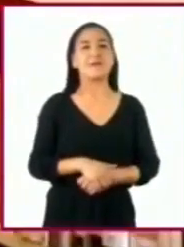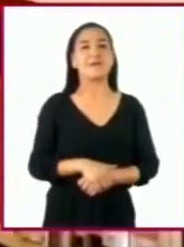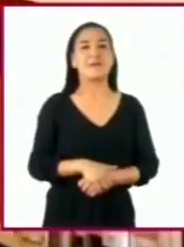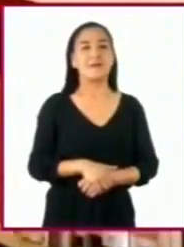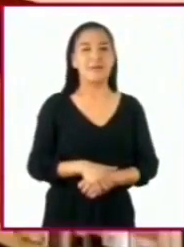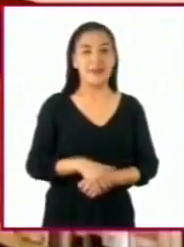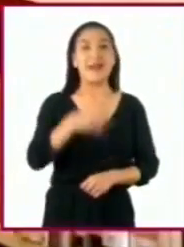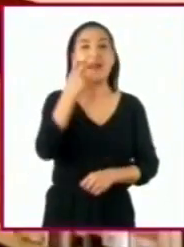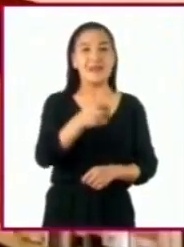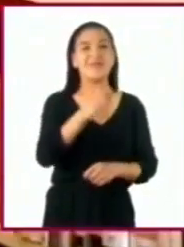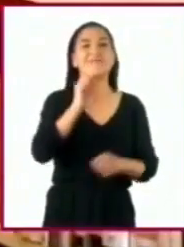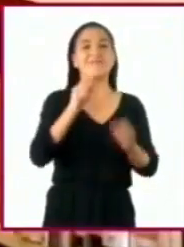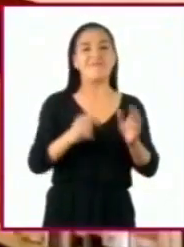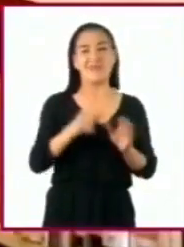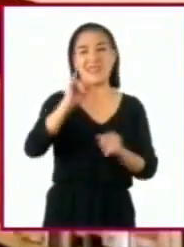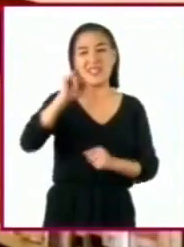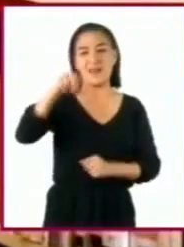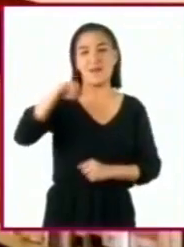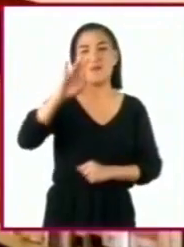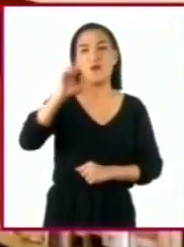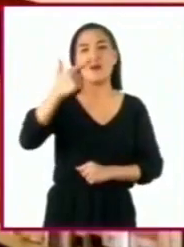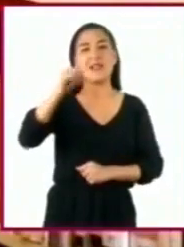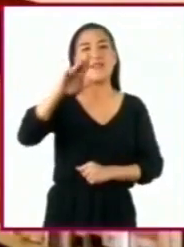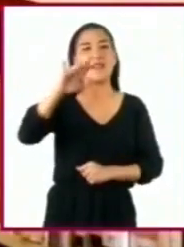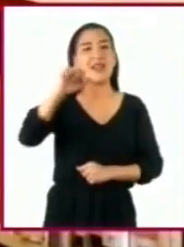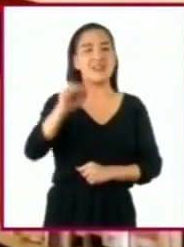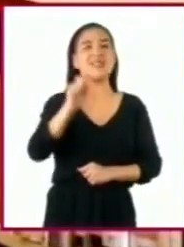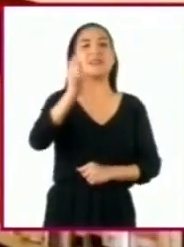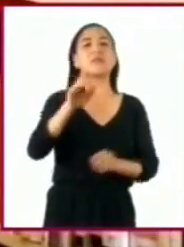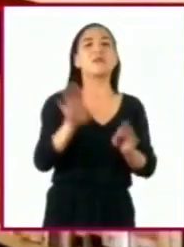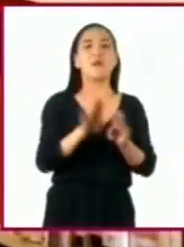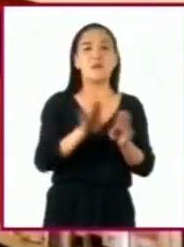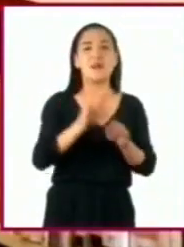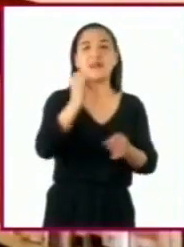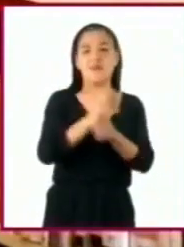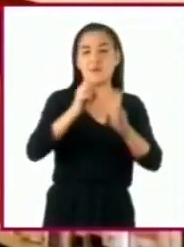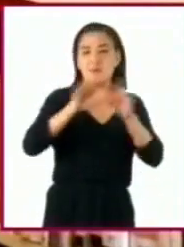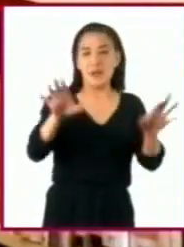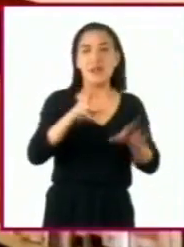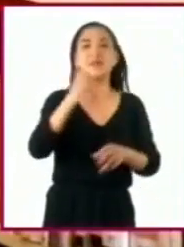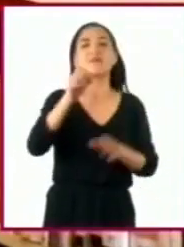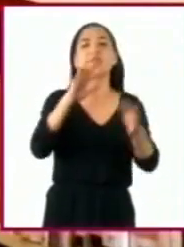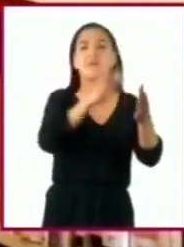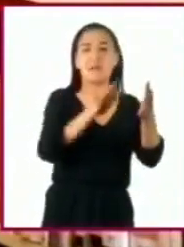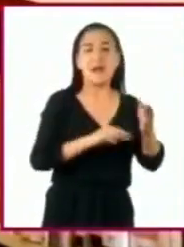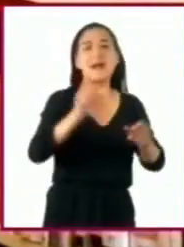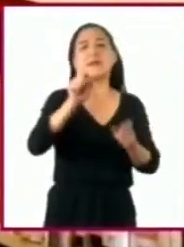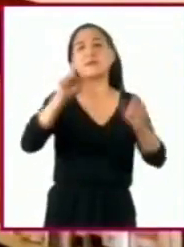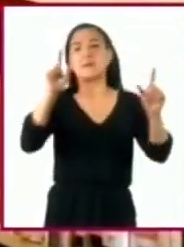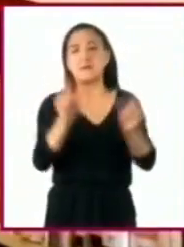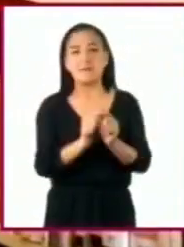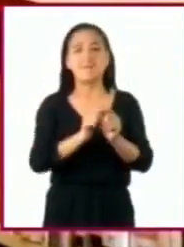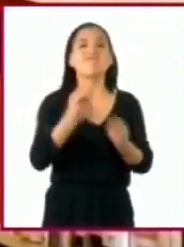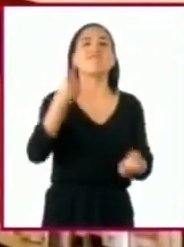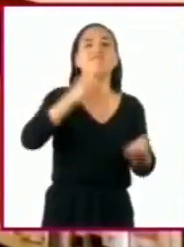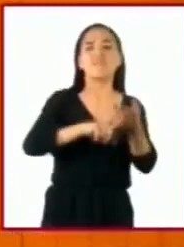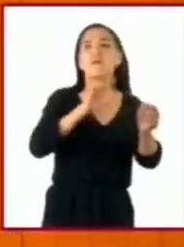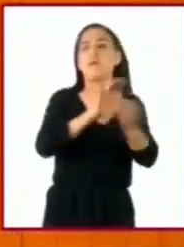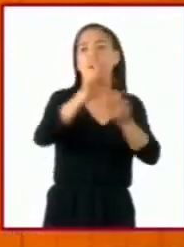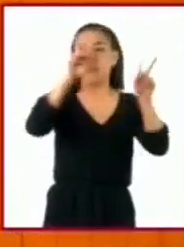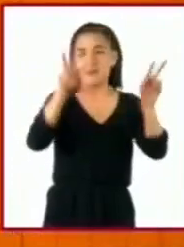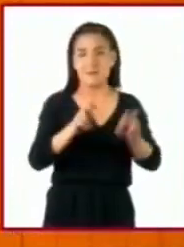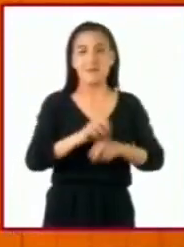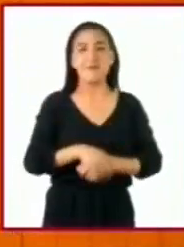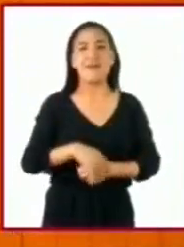Las infografías son textos que incluyen información icónica con textos breves relacionados con un tema.